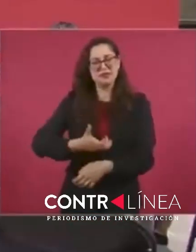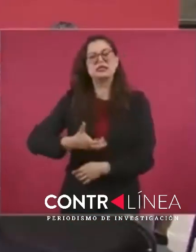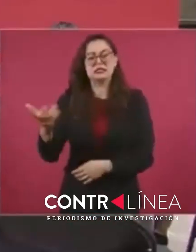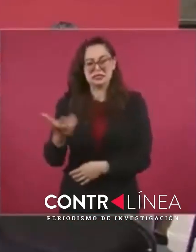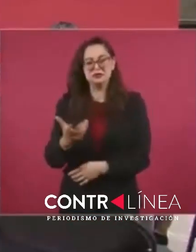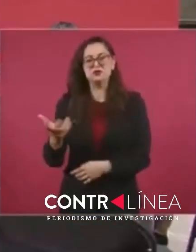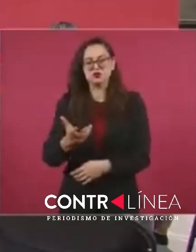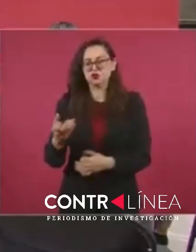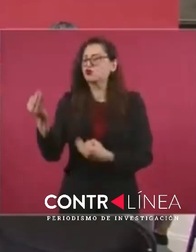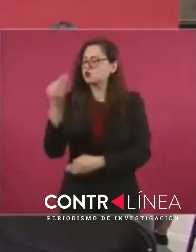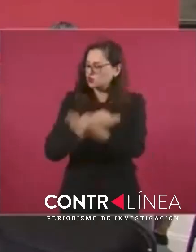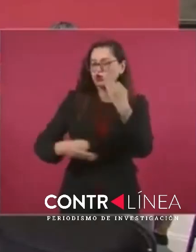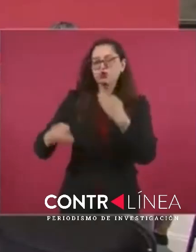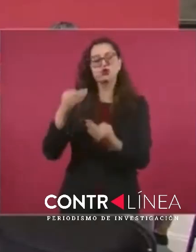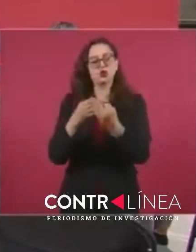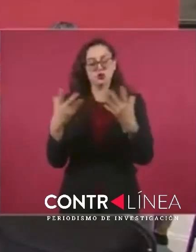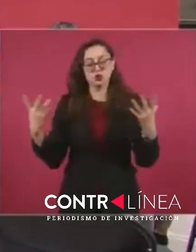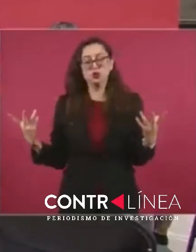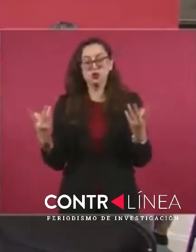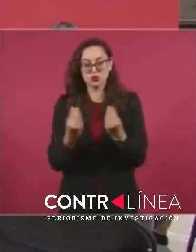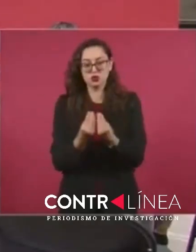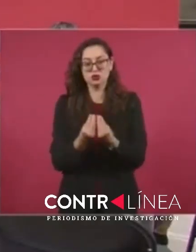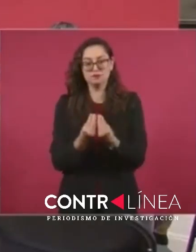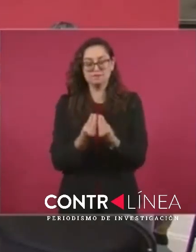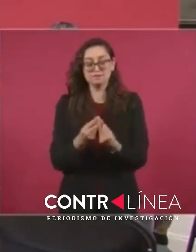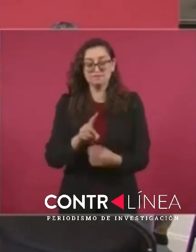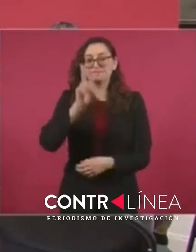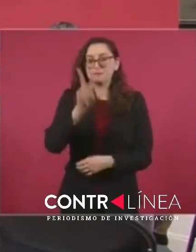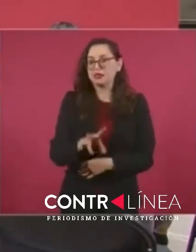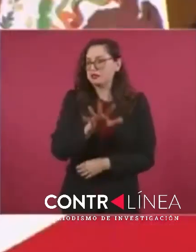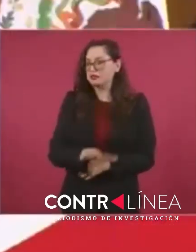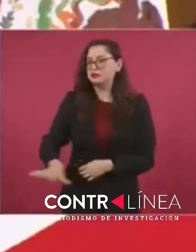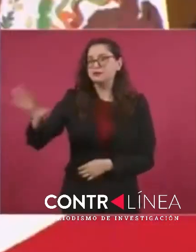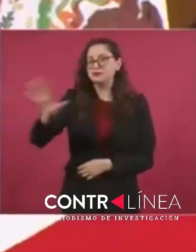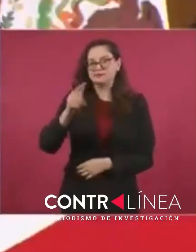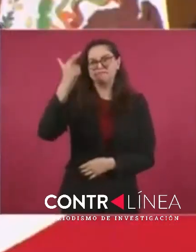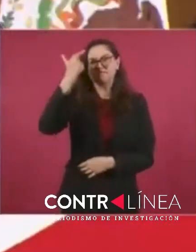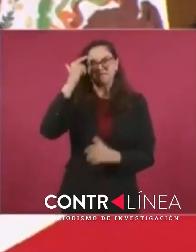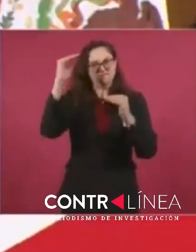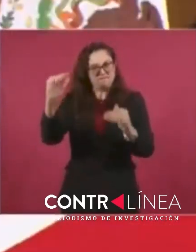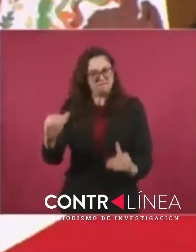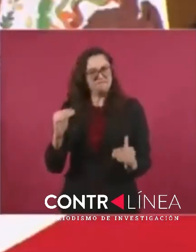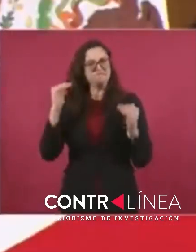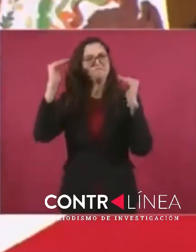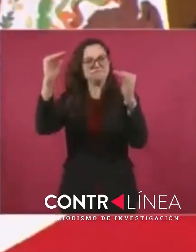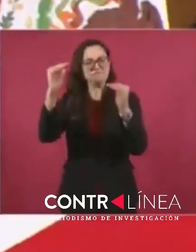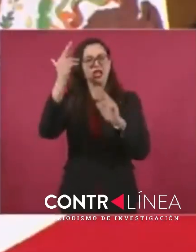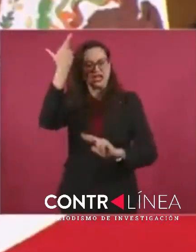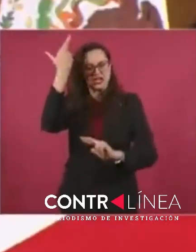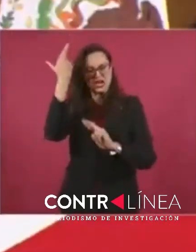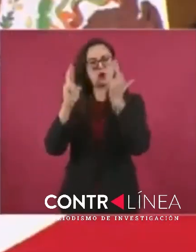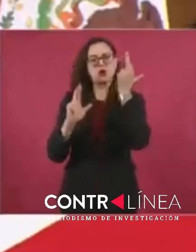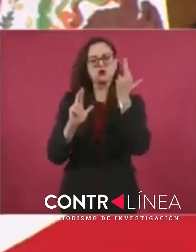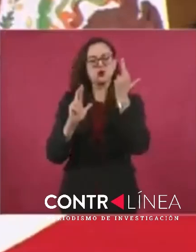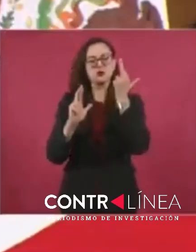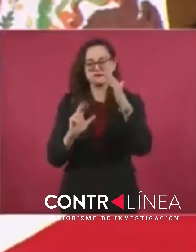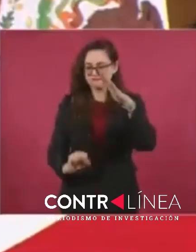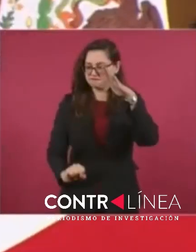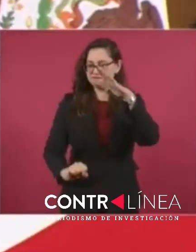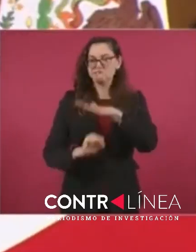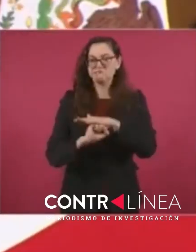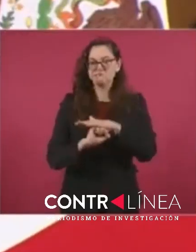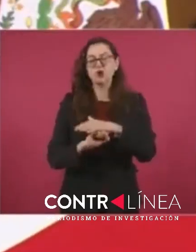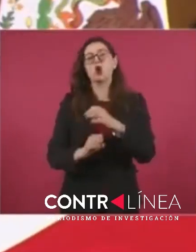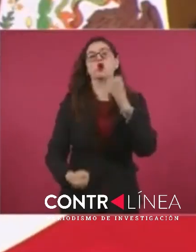que avanzamos en la revolución de las conciencias y se sentaron las bases para consolidar la